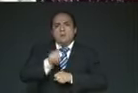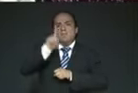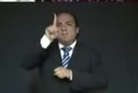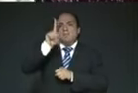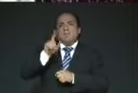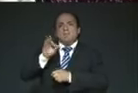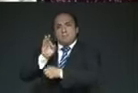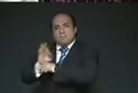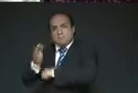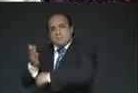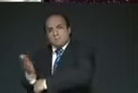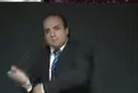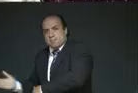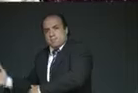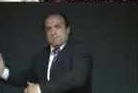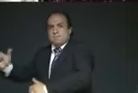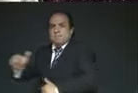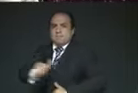¡Gracias!